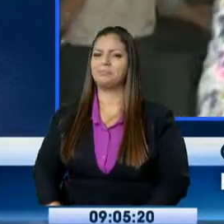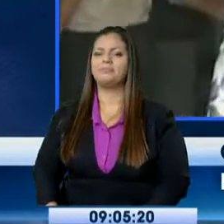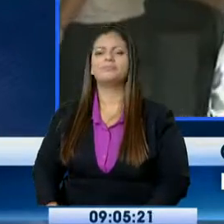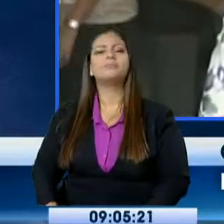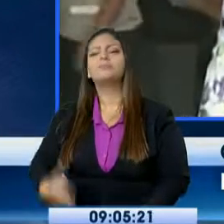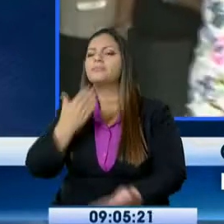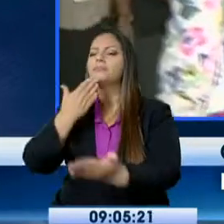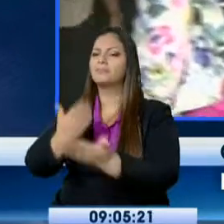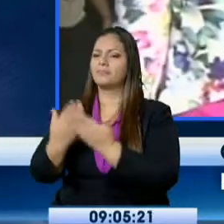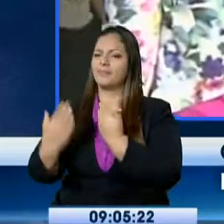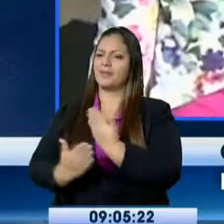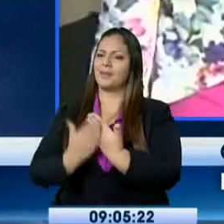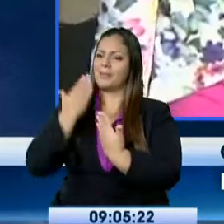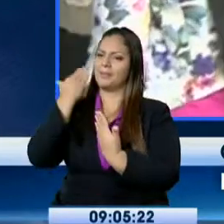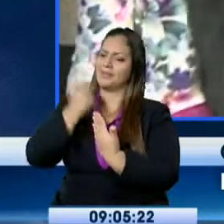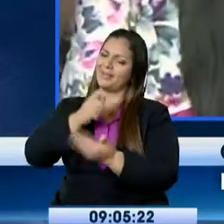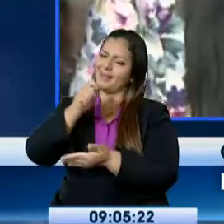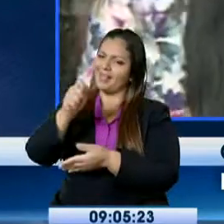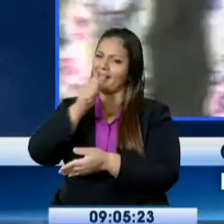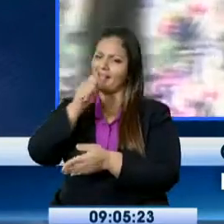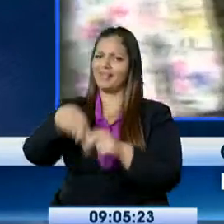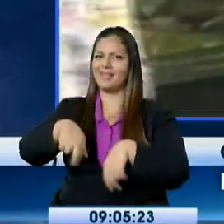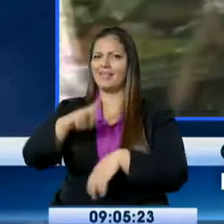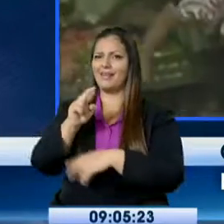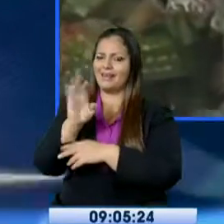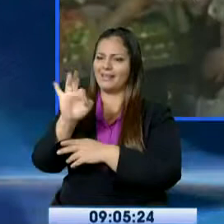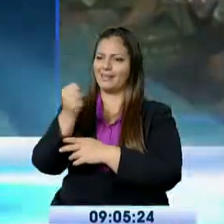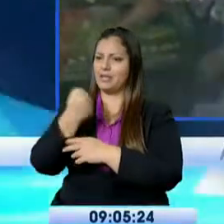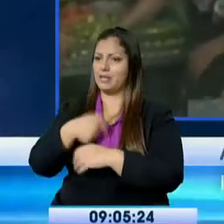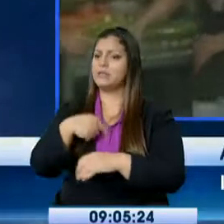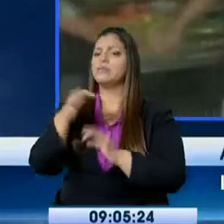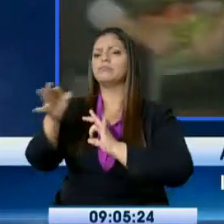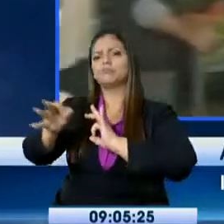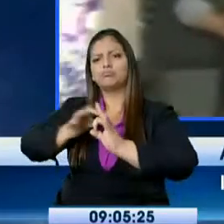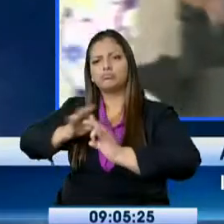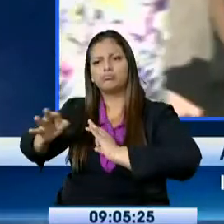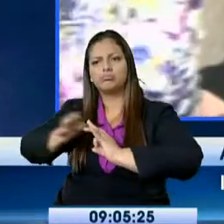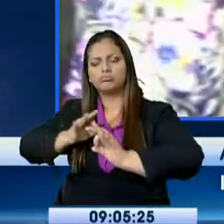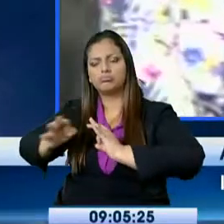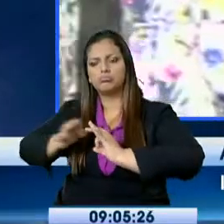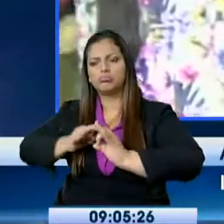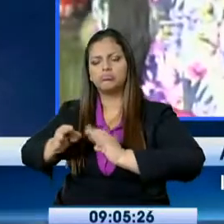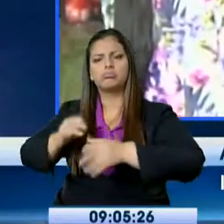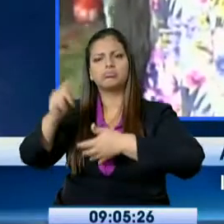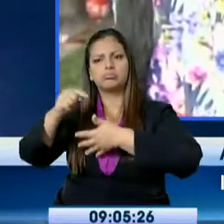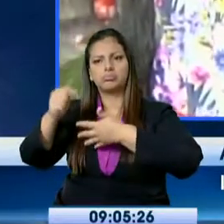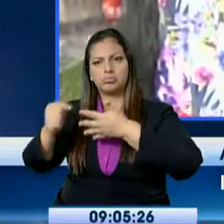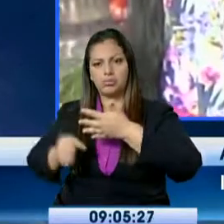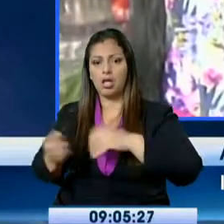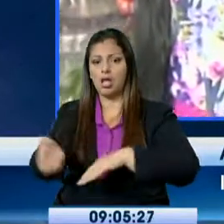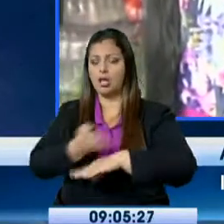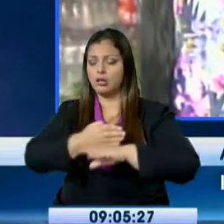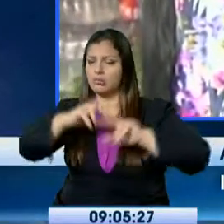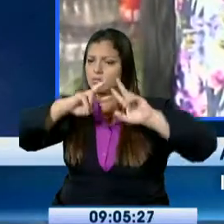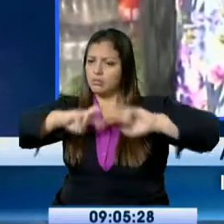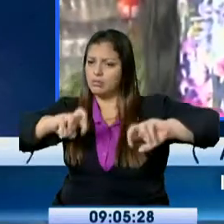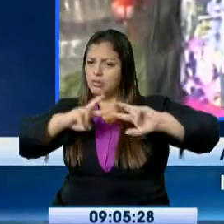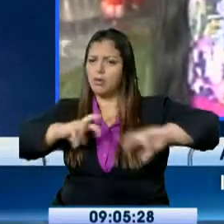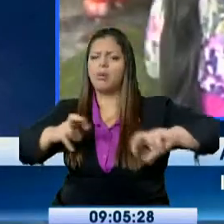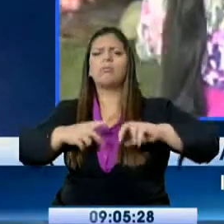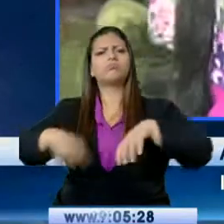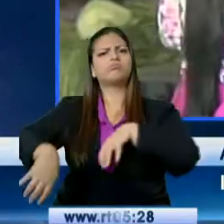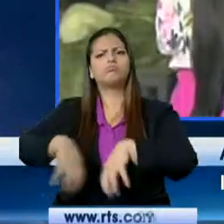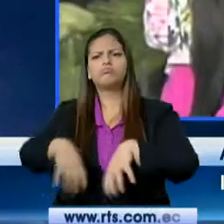ejecutar estas investigaciones y ponerlas a conocimiento de la autoridad gracias a estas investigaciones nosotros estamos actuando de manera